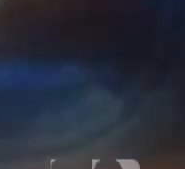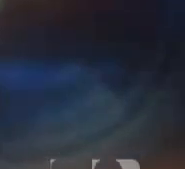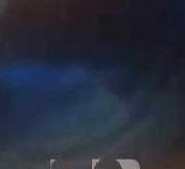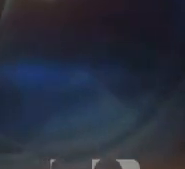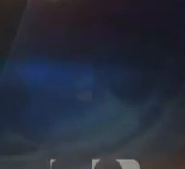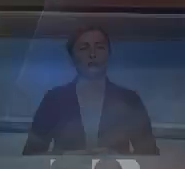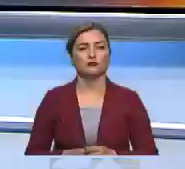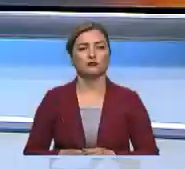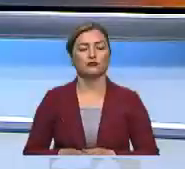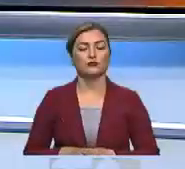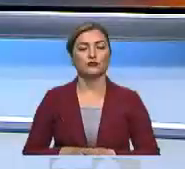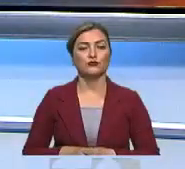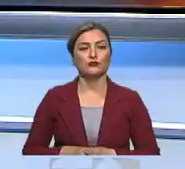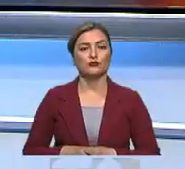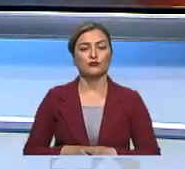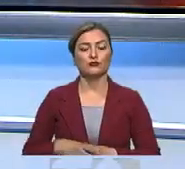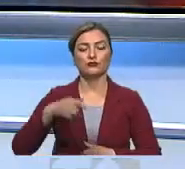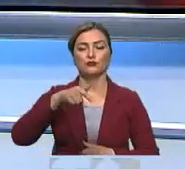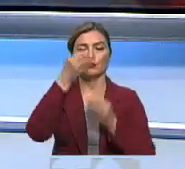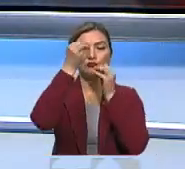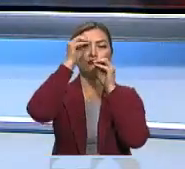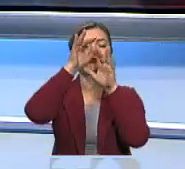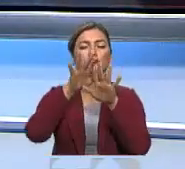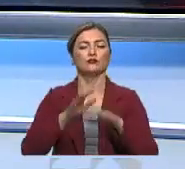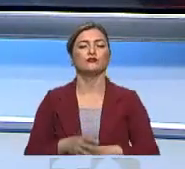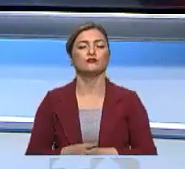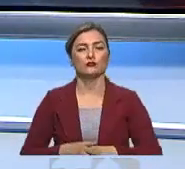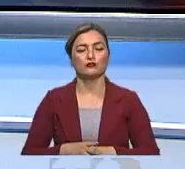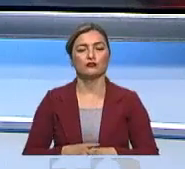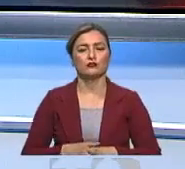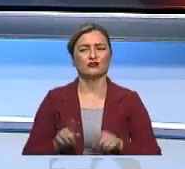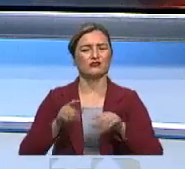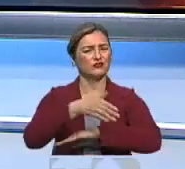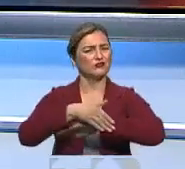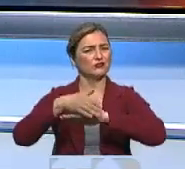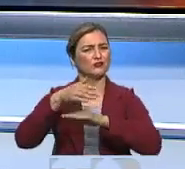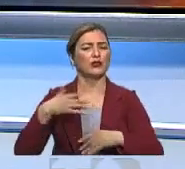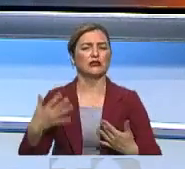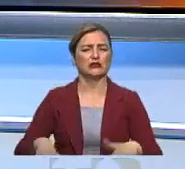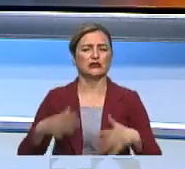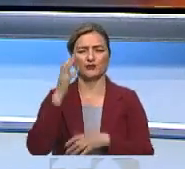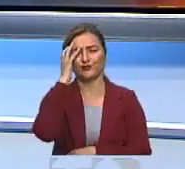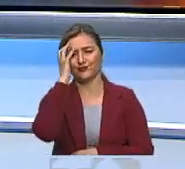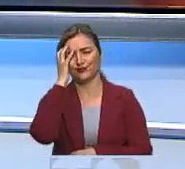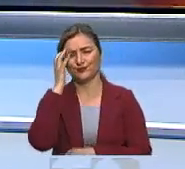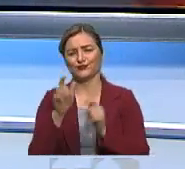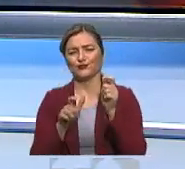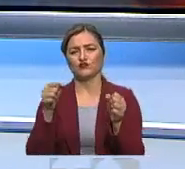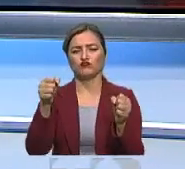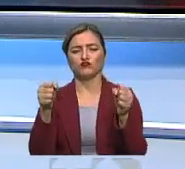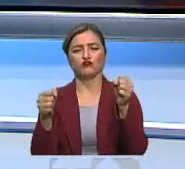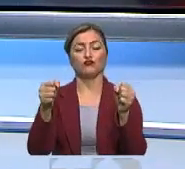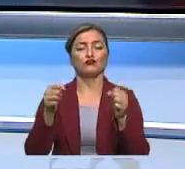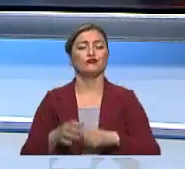De primera mano. Hoy en De Primera Mano, el estado de las calles en la ciudad preocupa a los